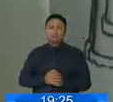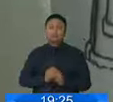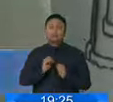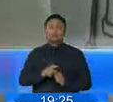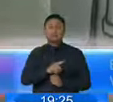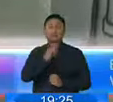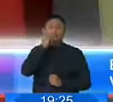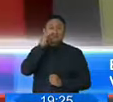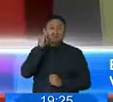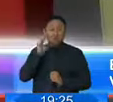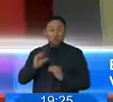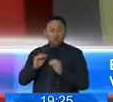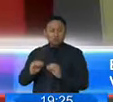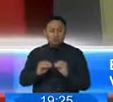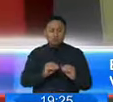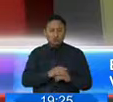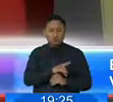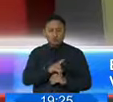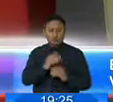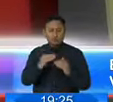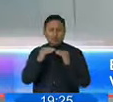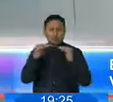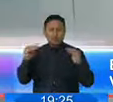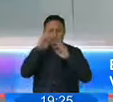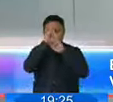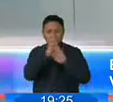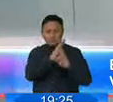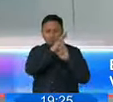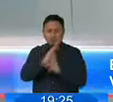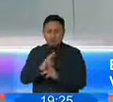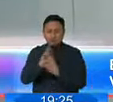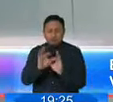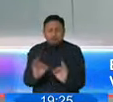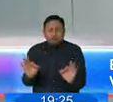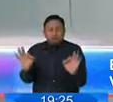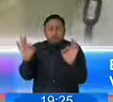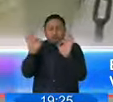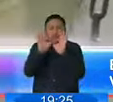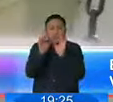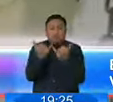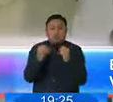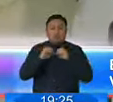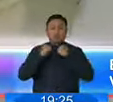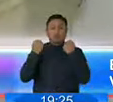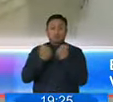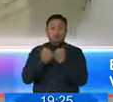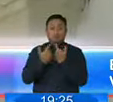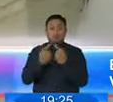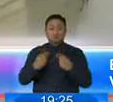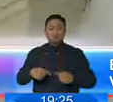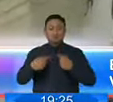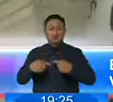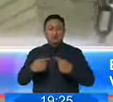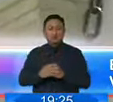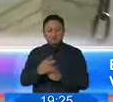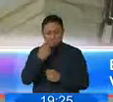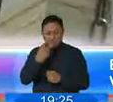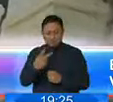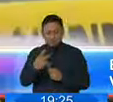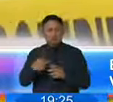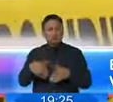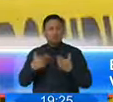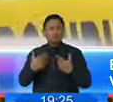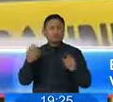más pequeños la necesidad de igualdad y respeto es prioritario en una sociedad en la que a diario se viven situaciones de